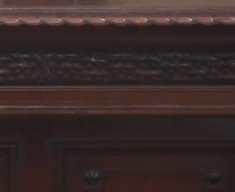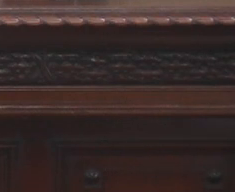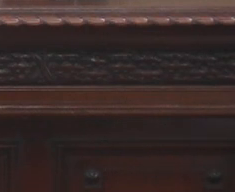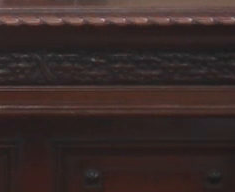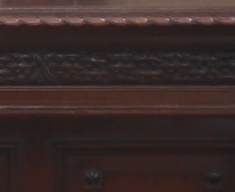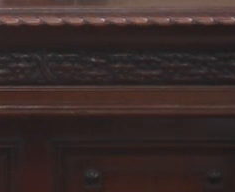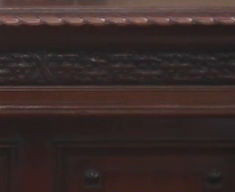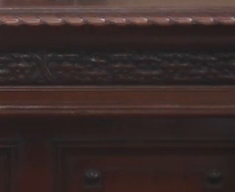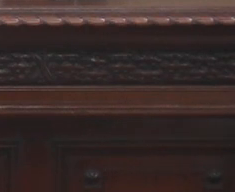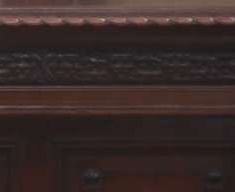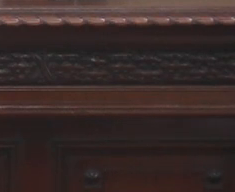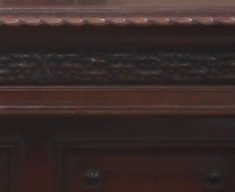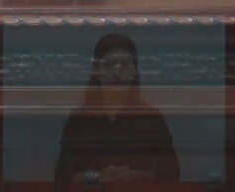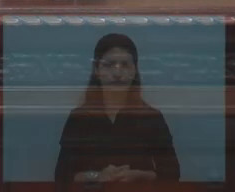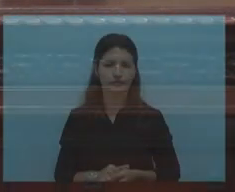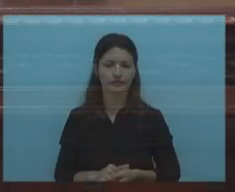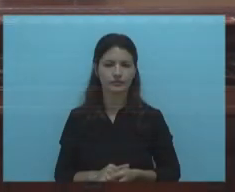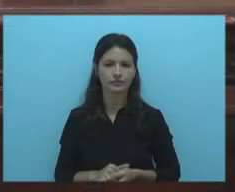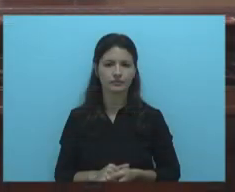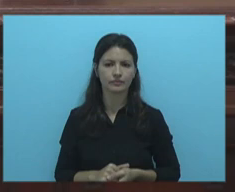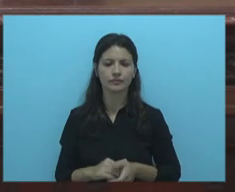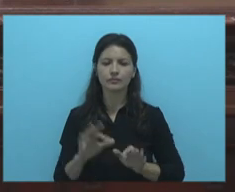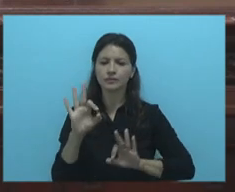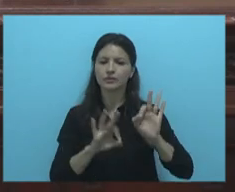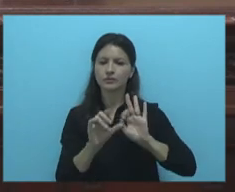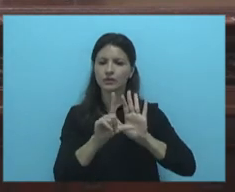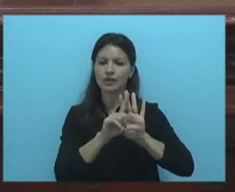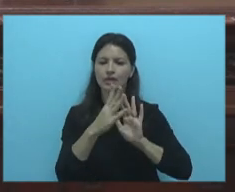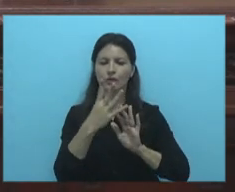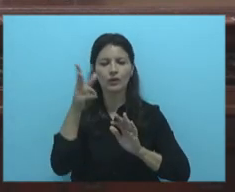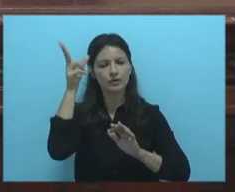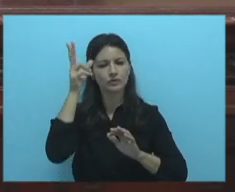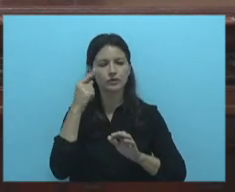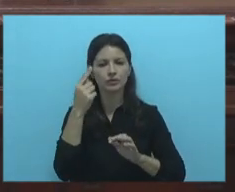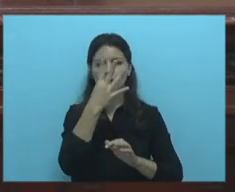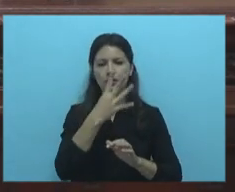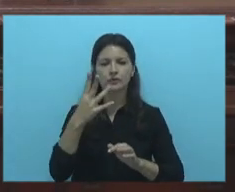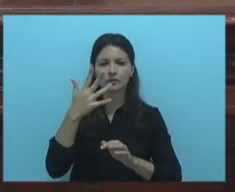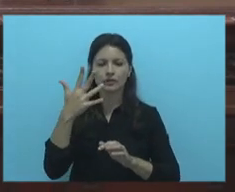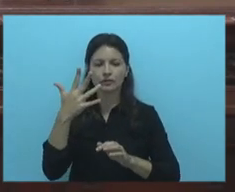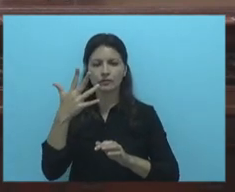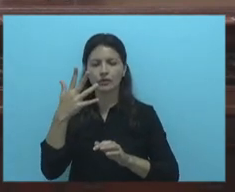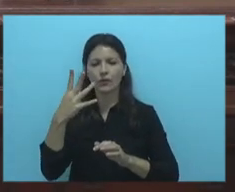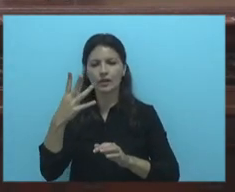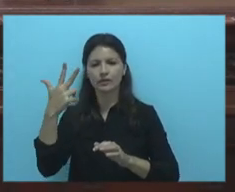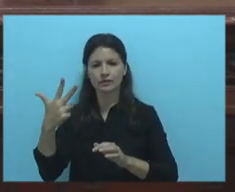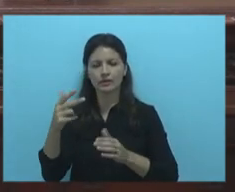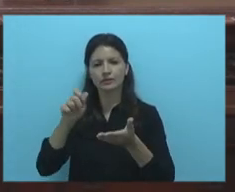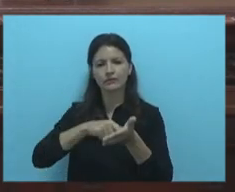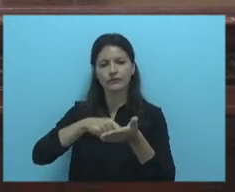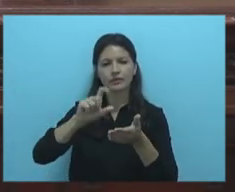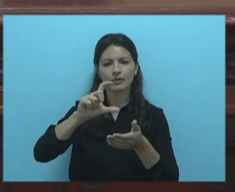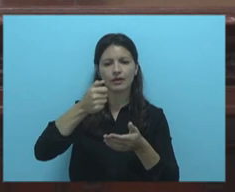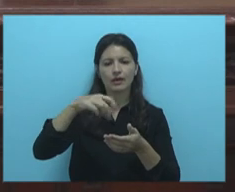de Senadores. El asunto número 4 es el proyecto de ley 48.443 del diputado Cándido, por el cual se